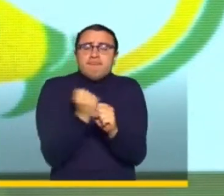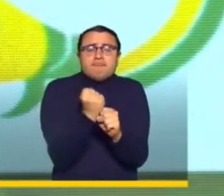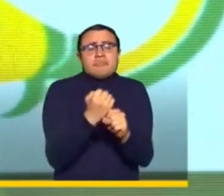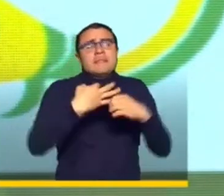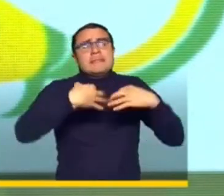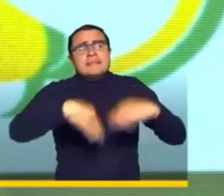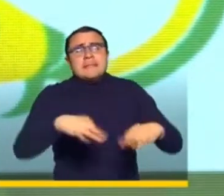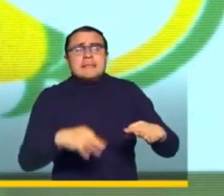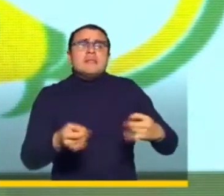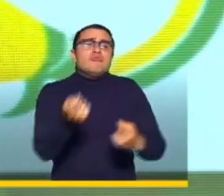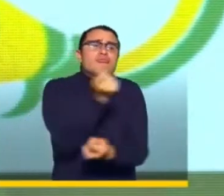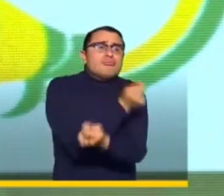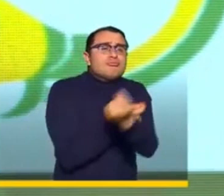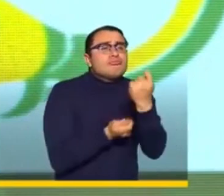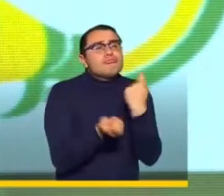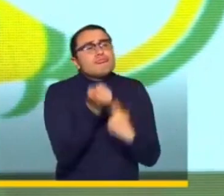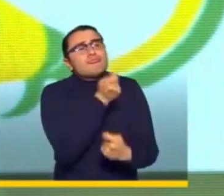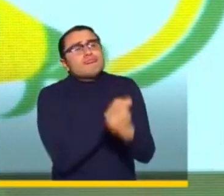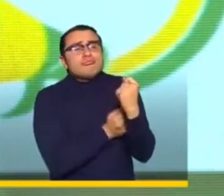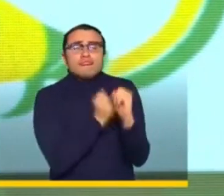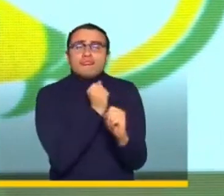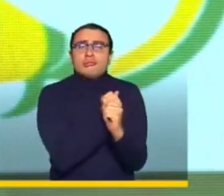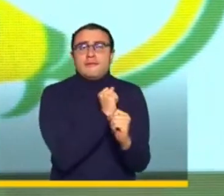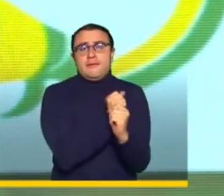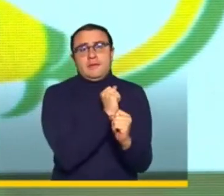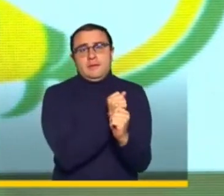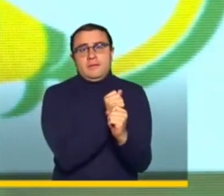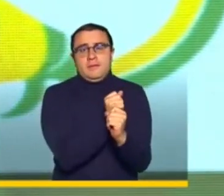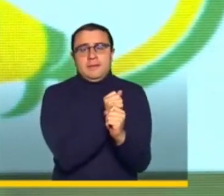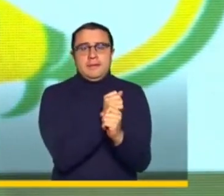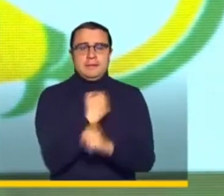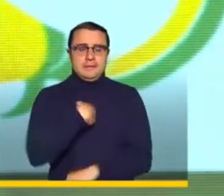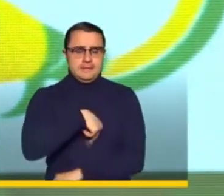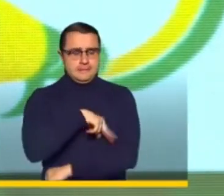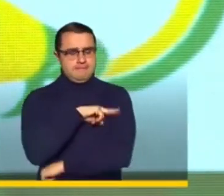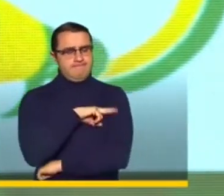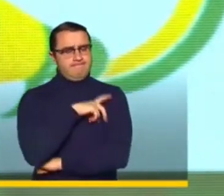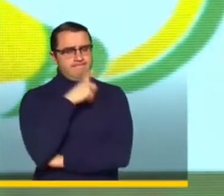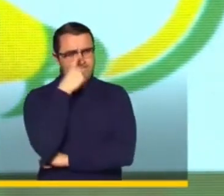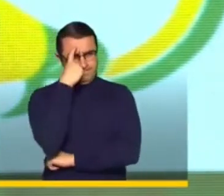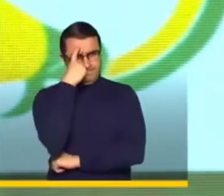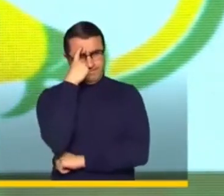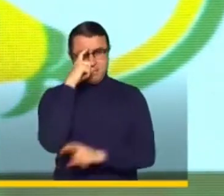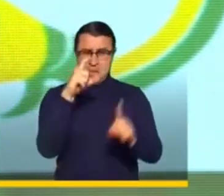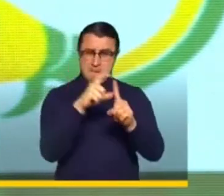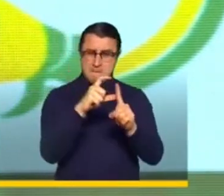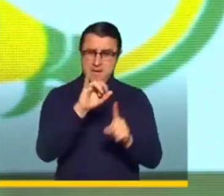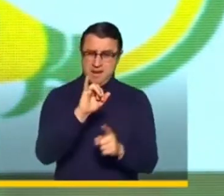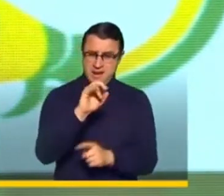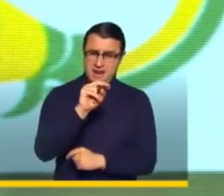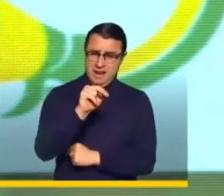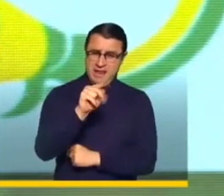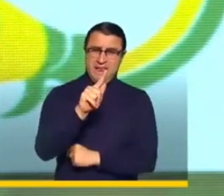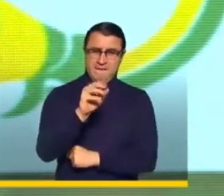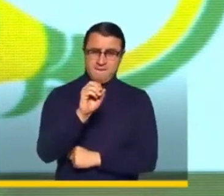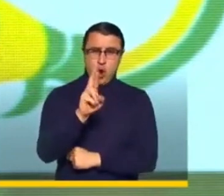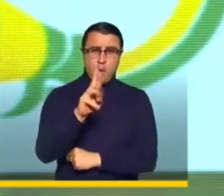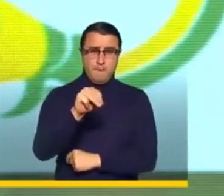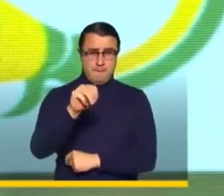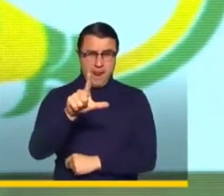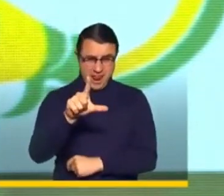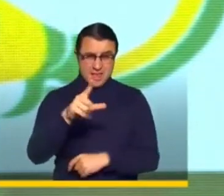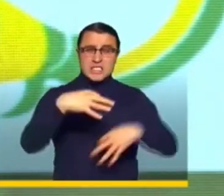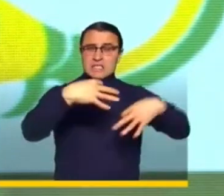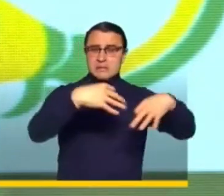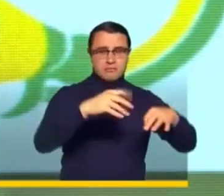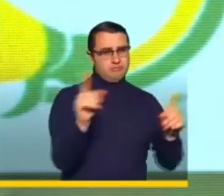llaman informalidad. Por eso nosotros dejamos de hablar de informales. La